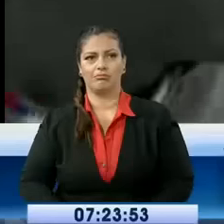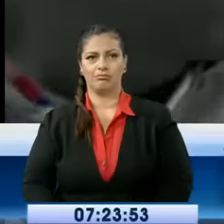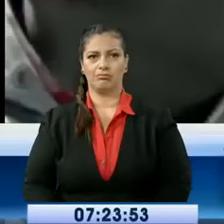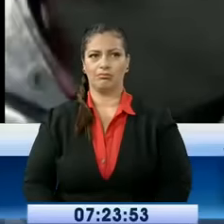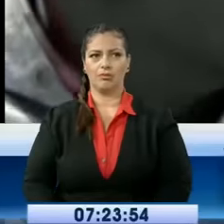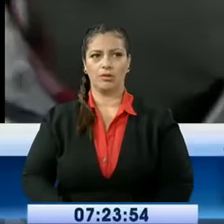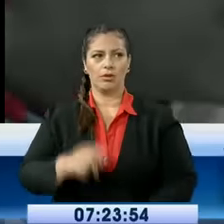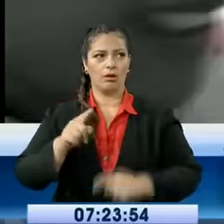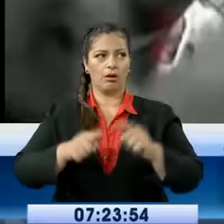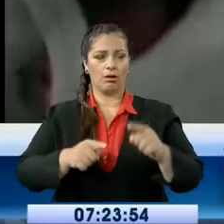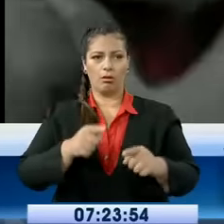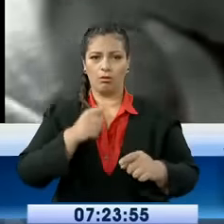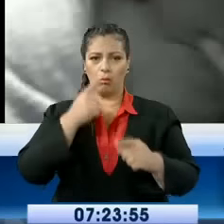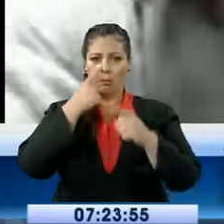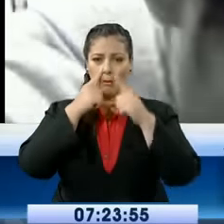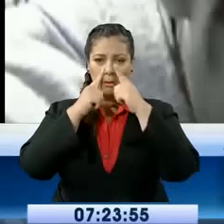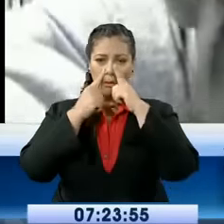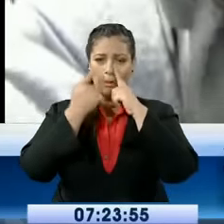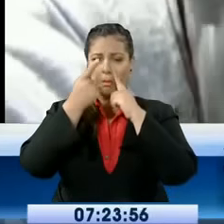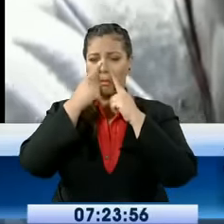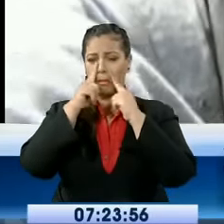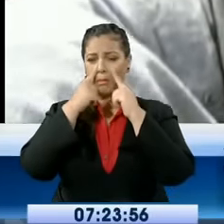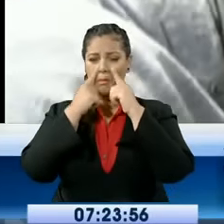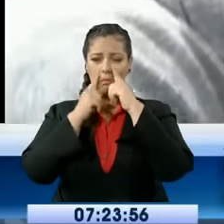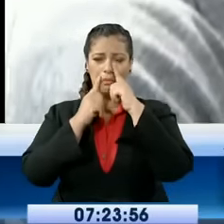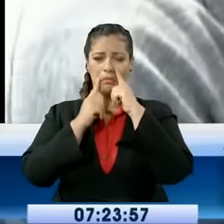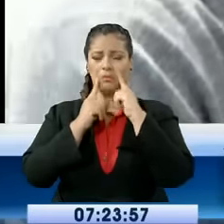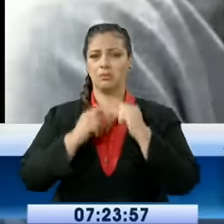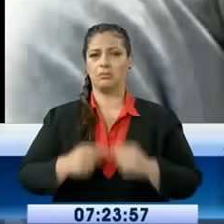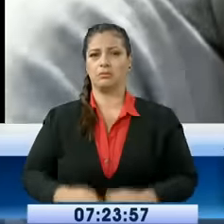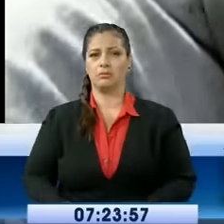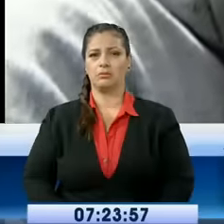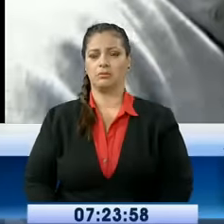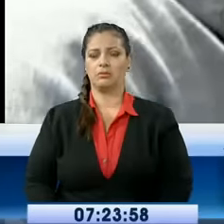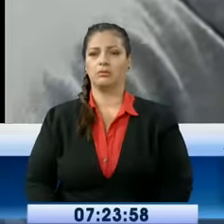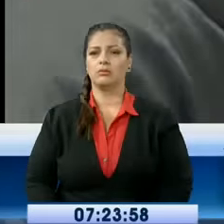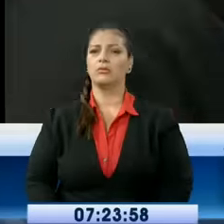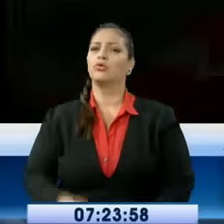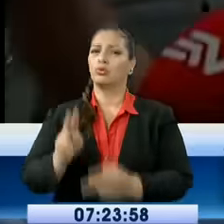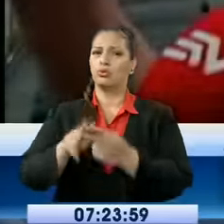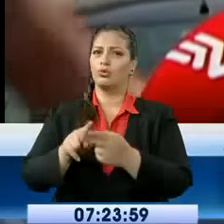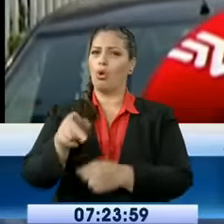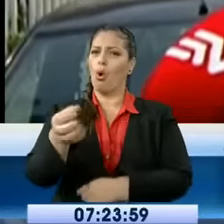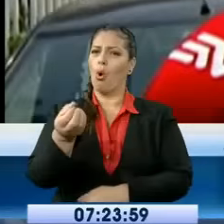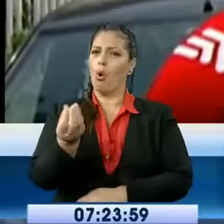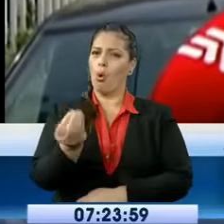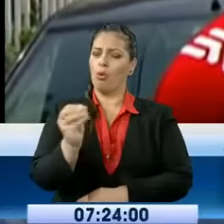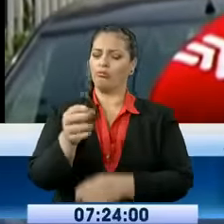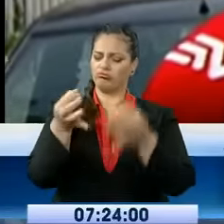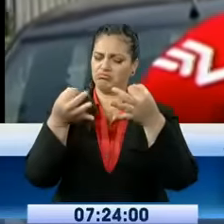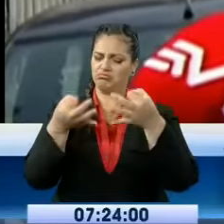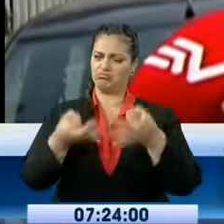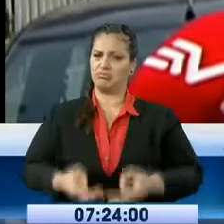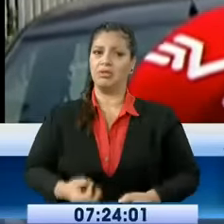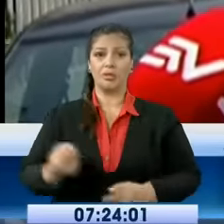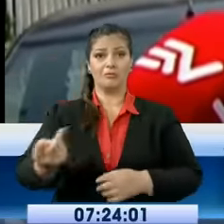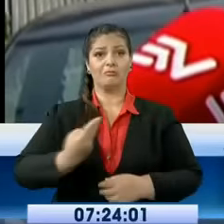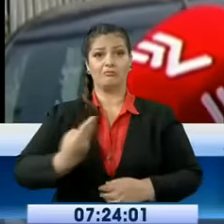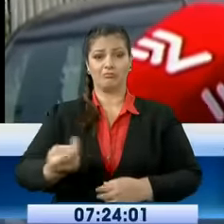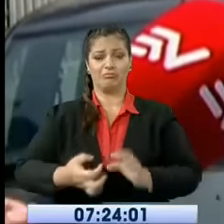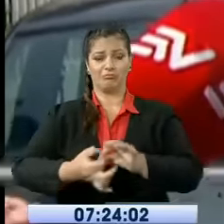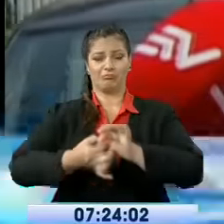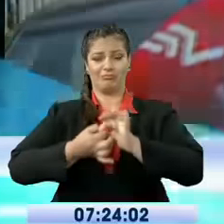se les escapó una lágrima en su memoria. Un joven correcto. Yo siempre le decía, era buen amigo mío porque yo soy